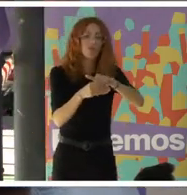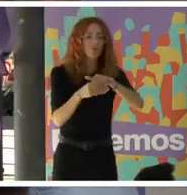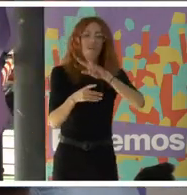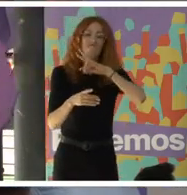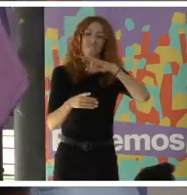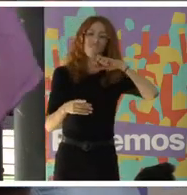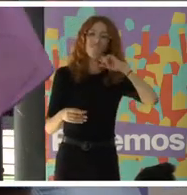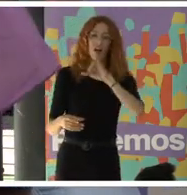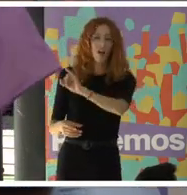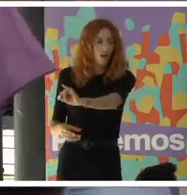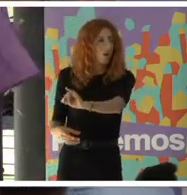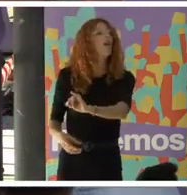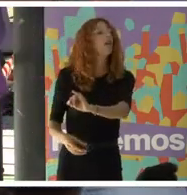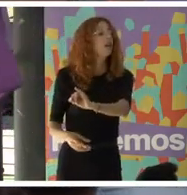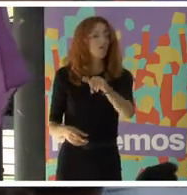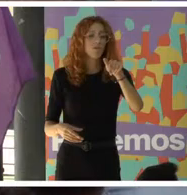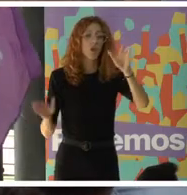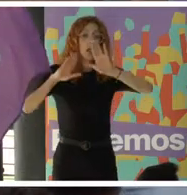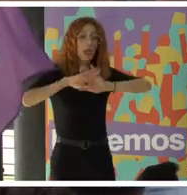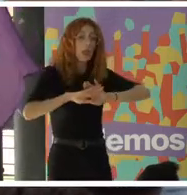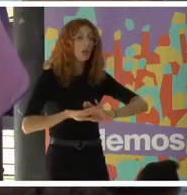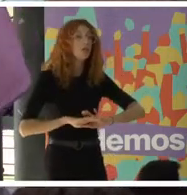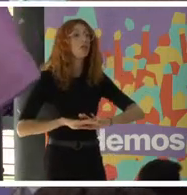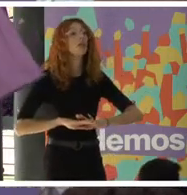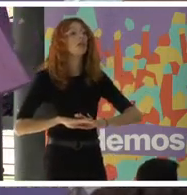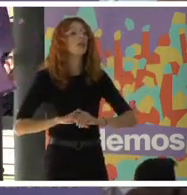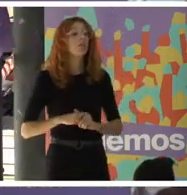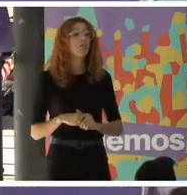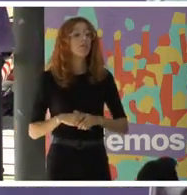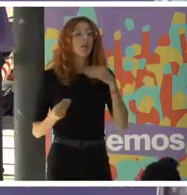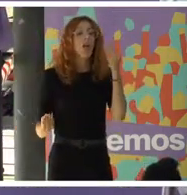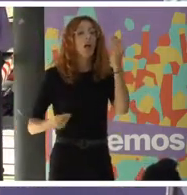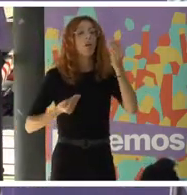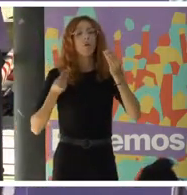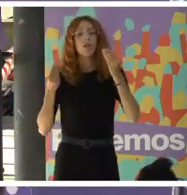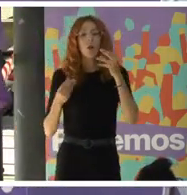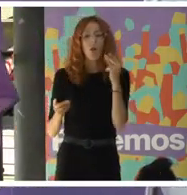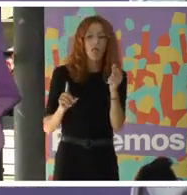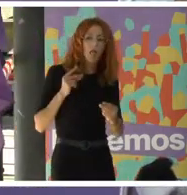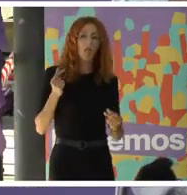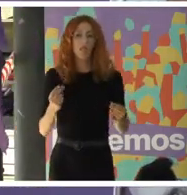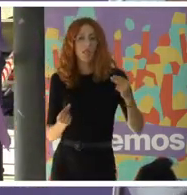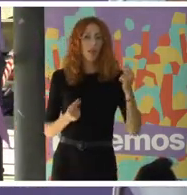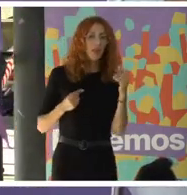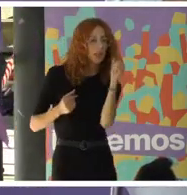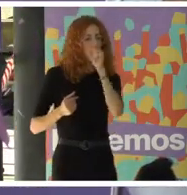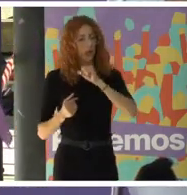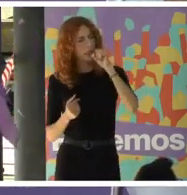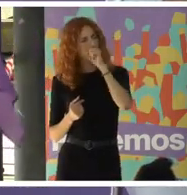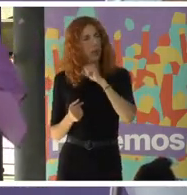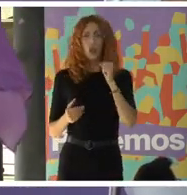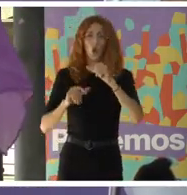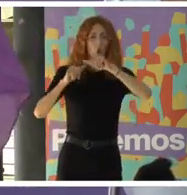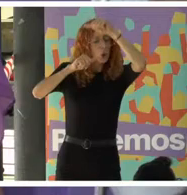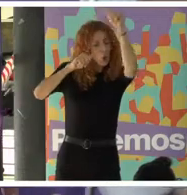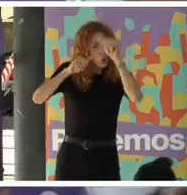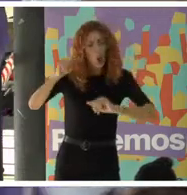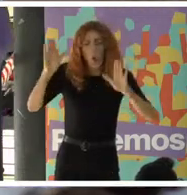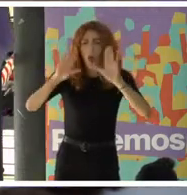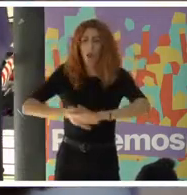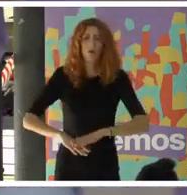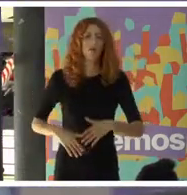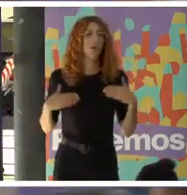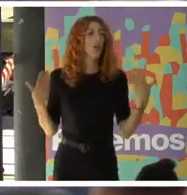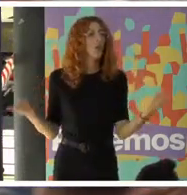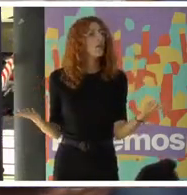¿vale? Yo digo una cosa, yo esa noche pienso estar bailando y cantando toda la noche.